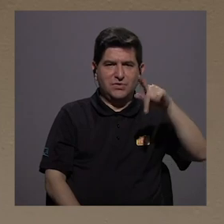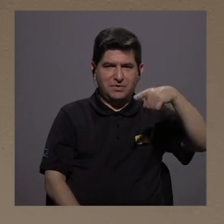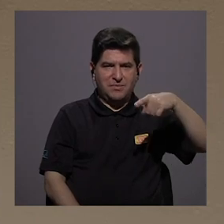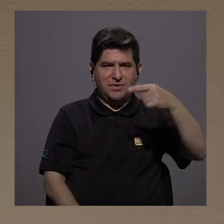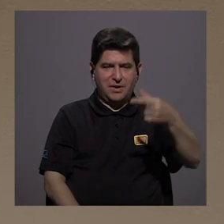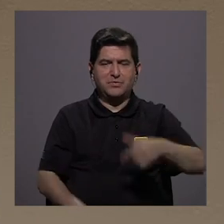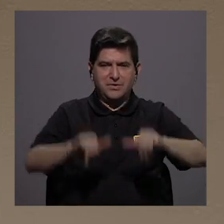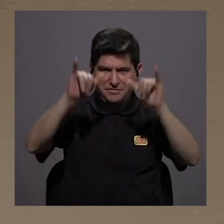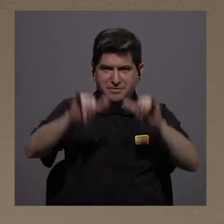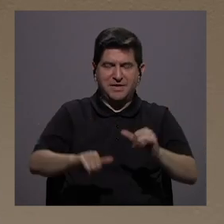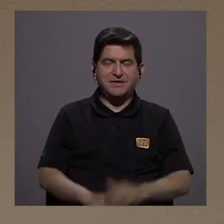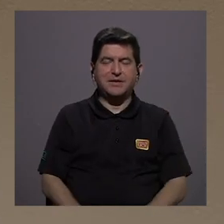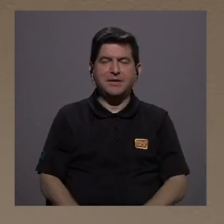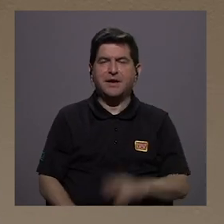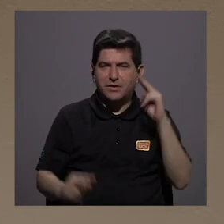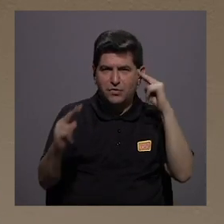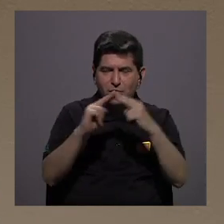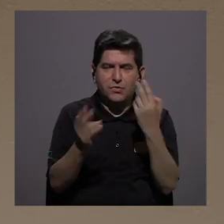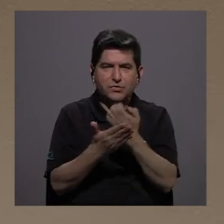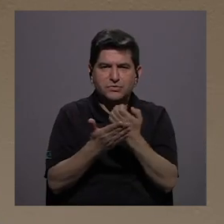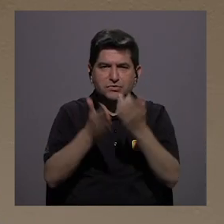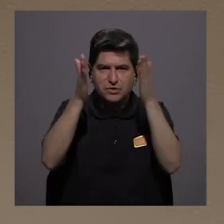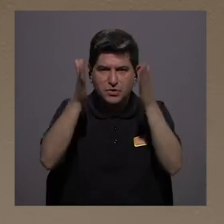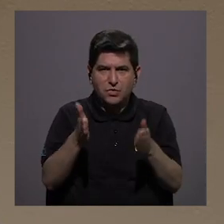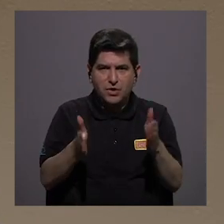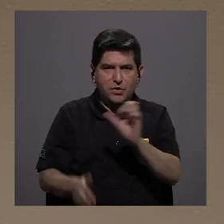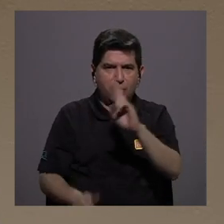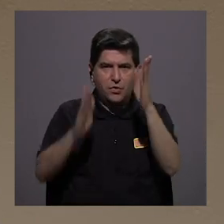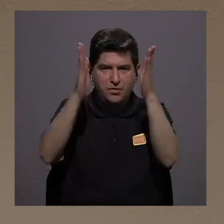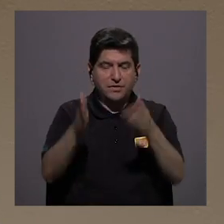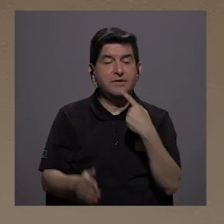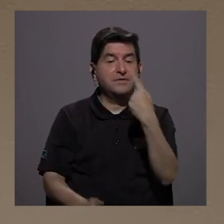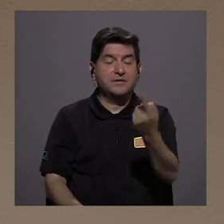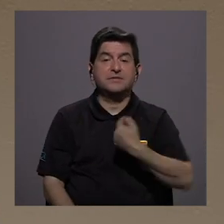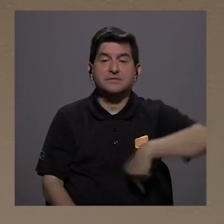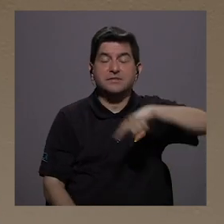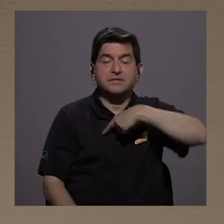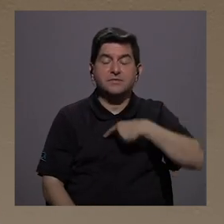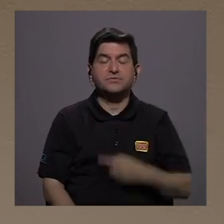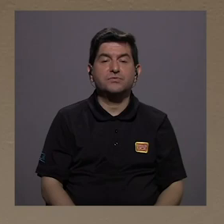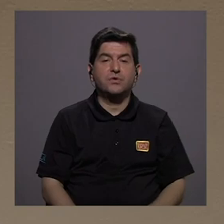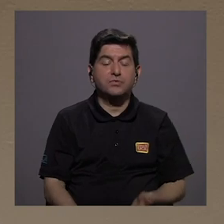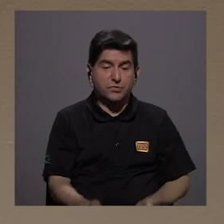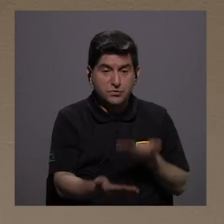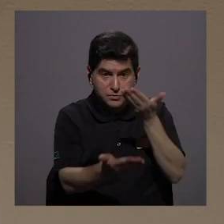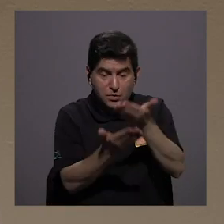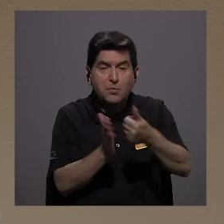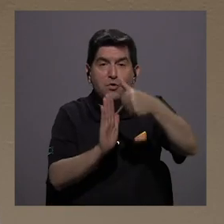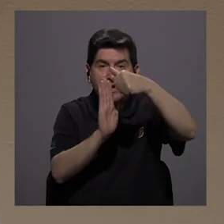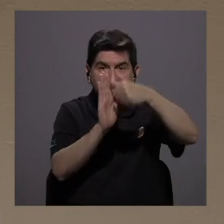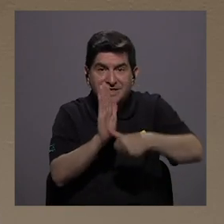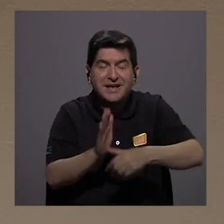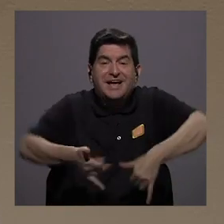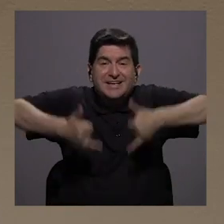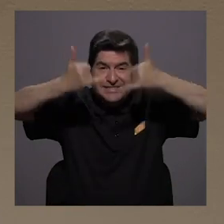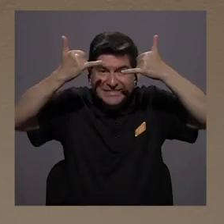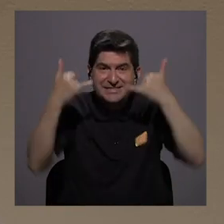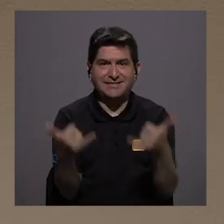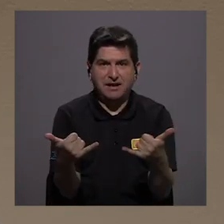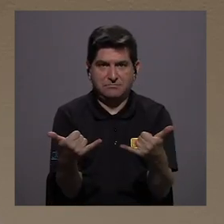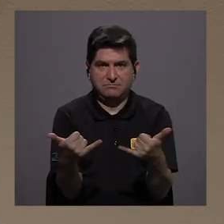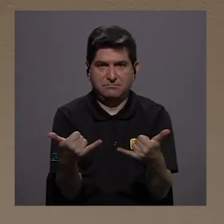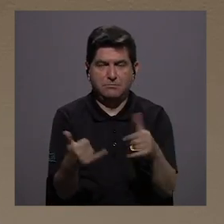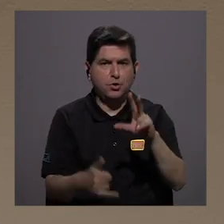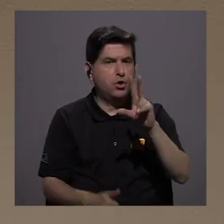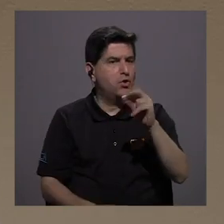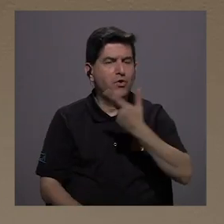Gutiérrez, reconocido economista costarricense, que dice que si tenemos que plantear esta cirugía es casi de inmediato.